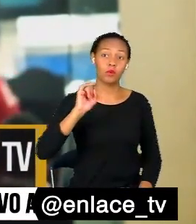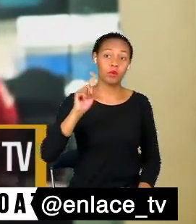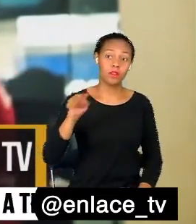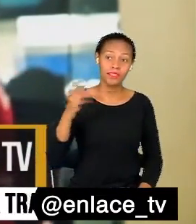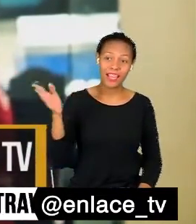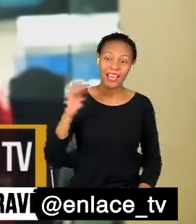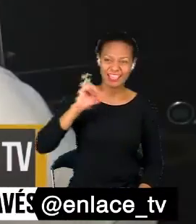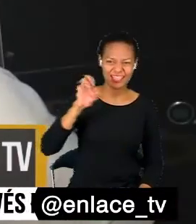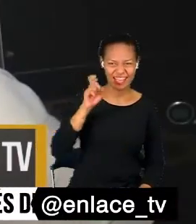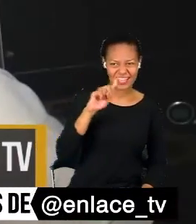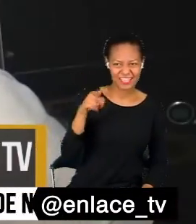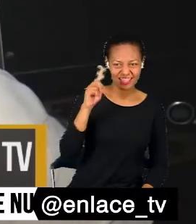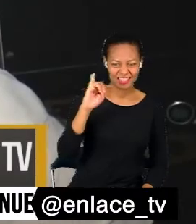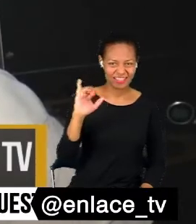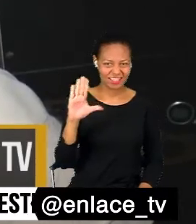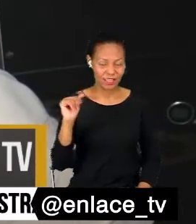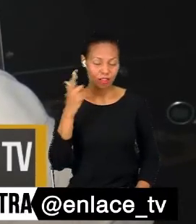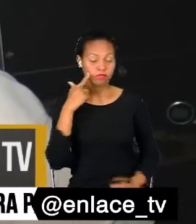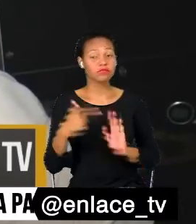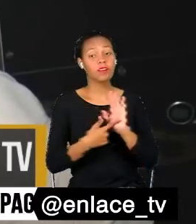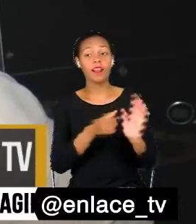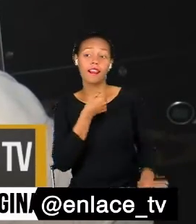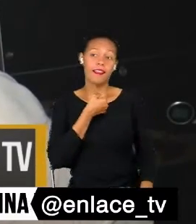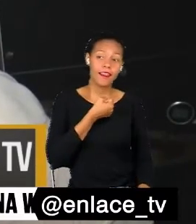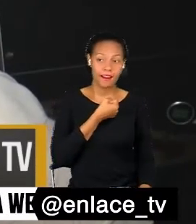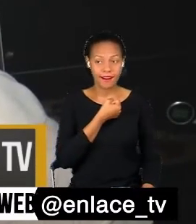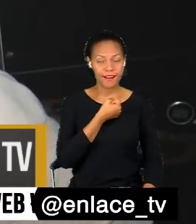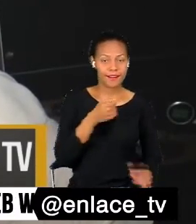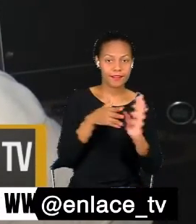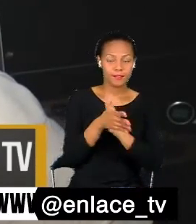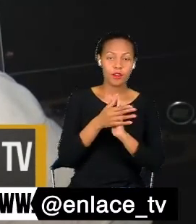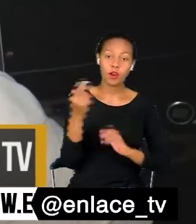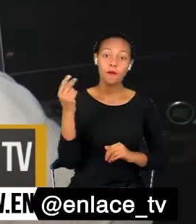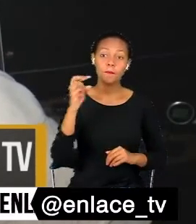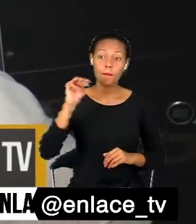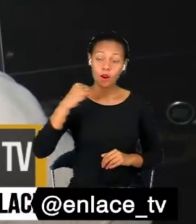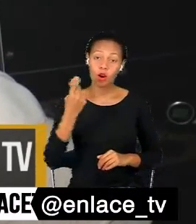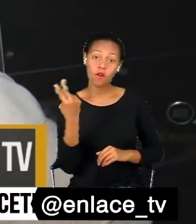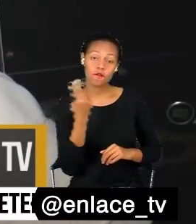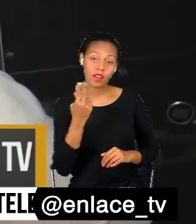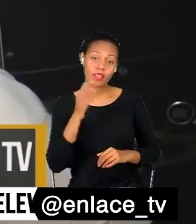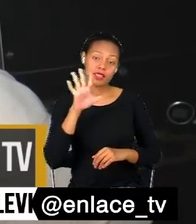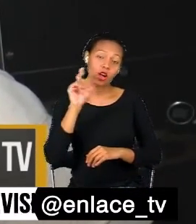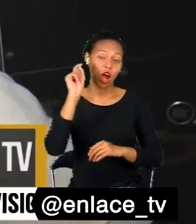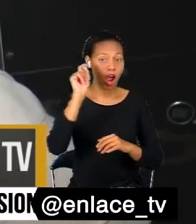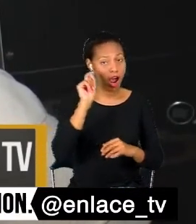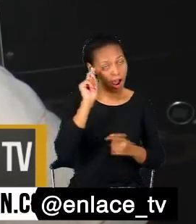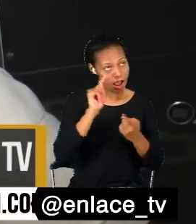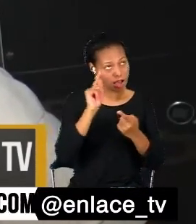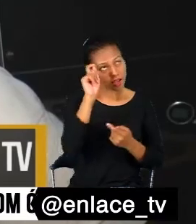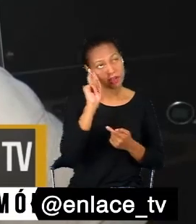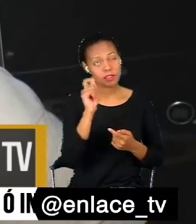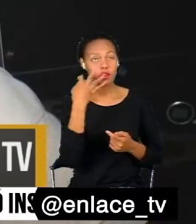Bonilla. Pues la invitación es los miércoles y viernes de 5:00 a 5:30 de la tarde y los sábados a las 11:30.